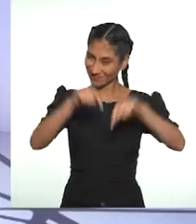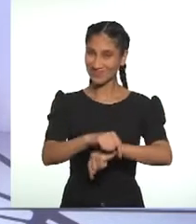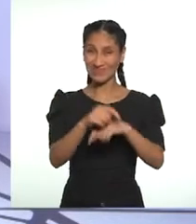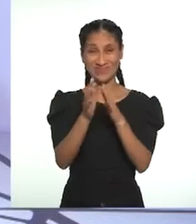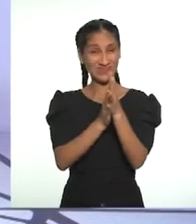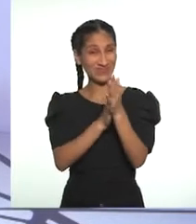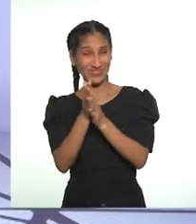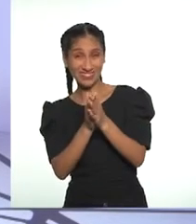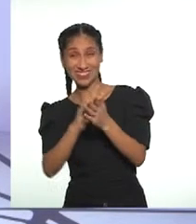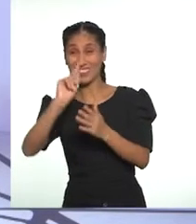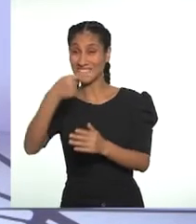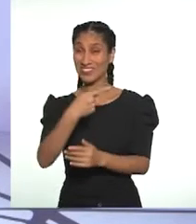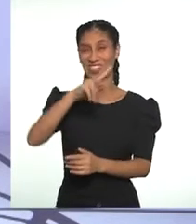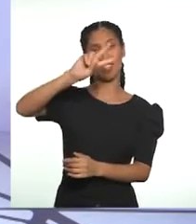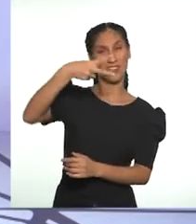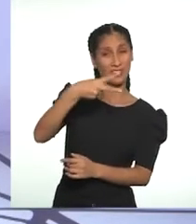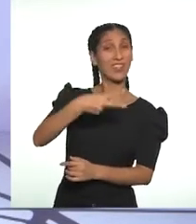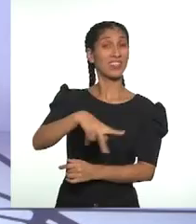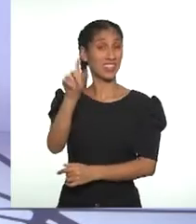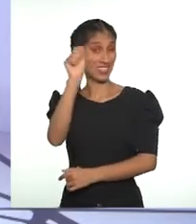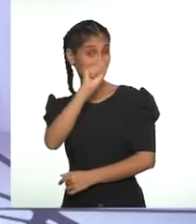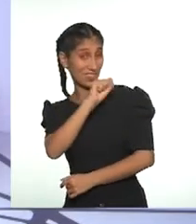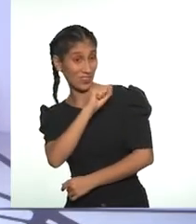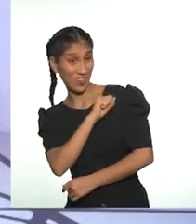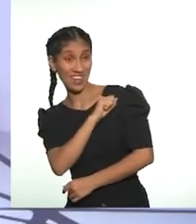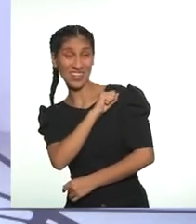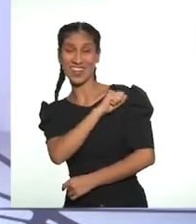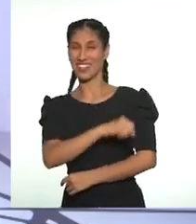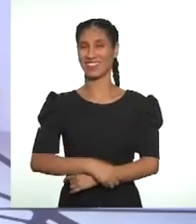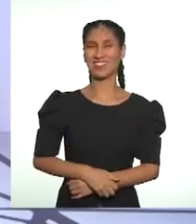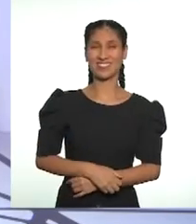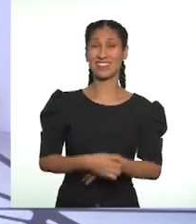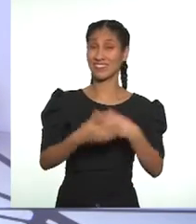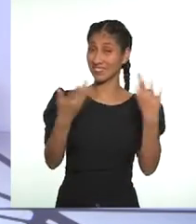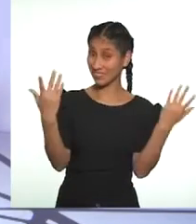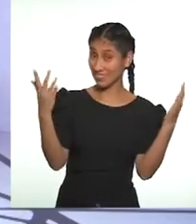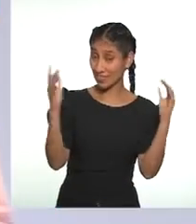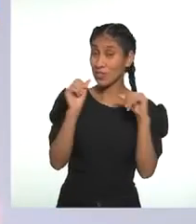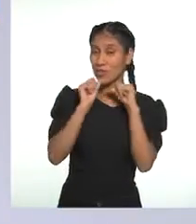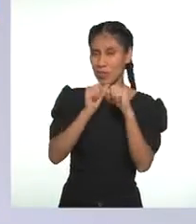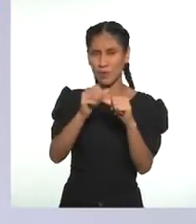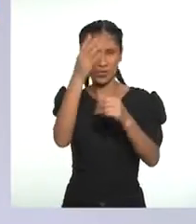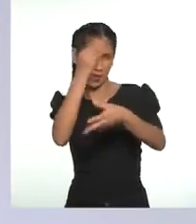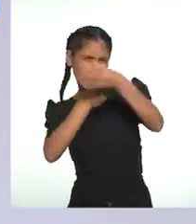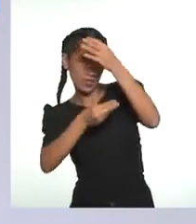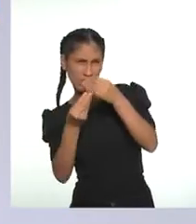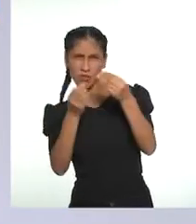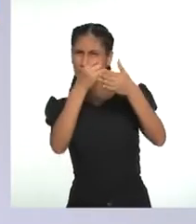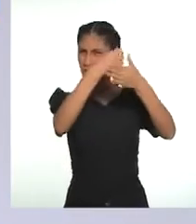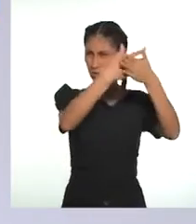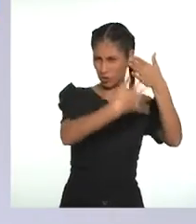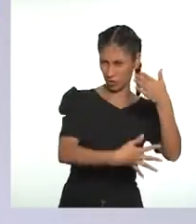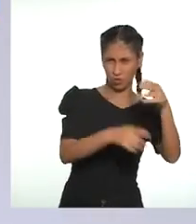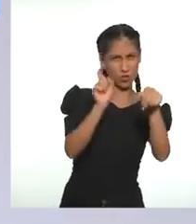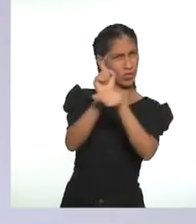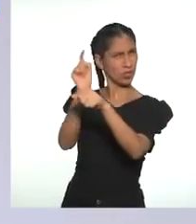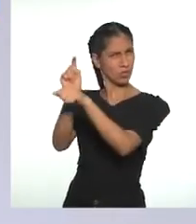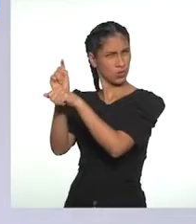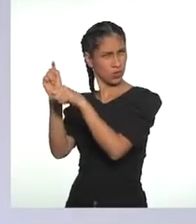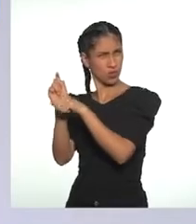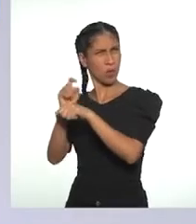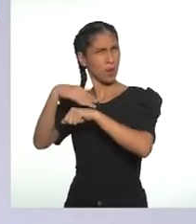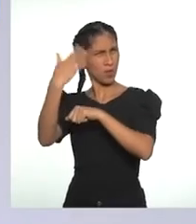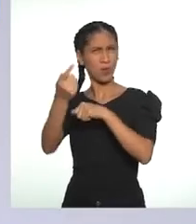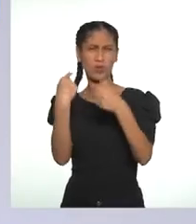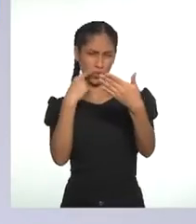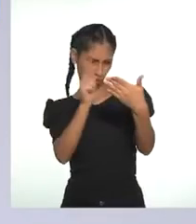Y estamos de vuelta, chicas y chicos de primero y segundo de secundaria. Seguiremos aprendiendo sobre los textos